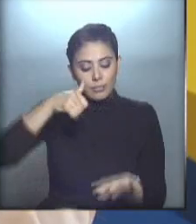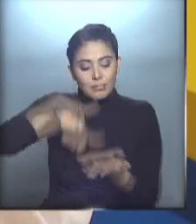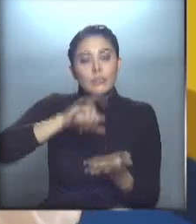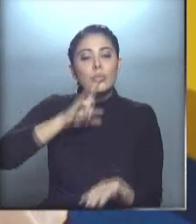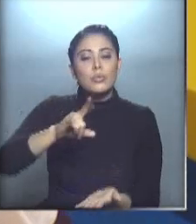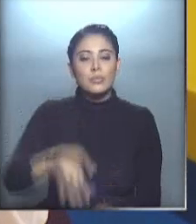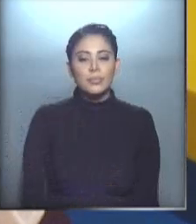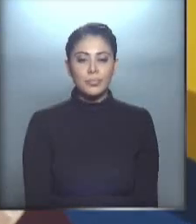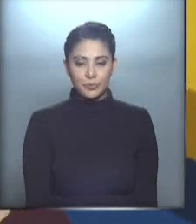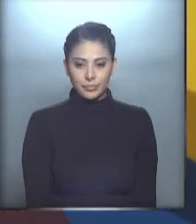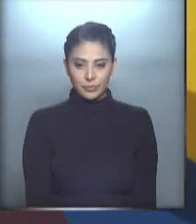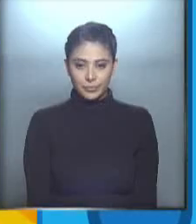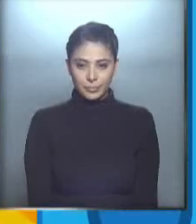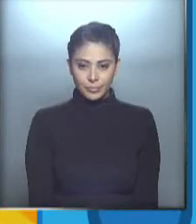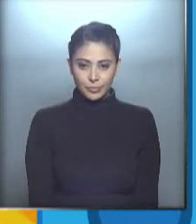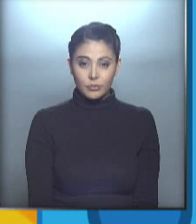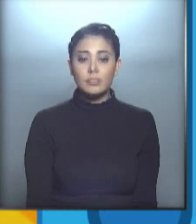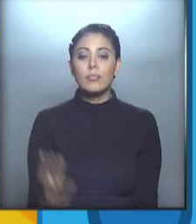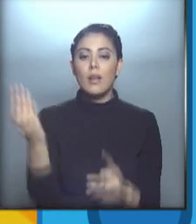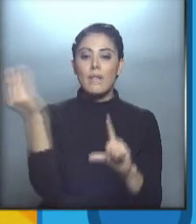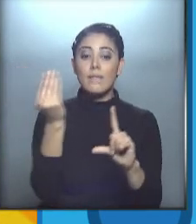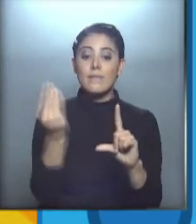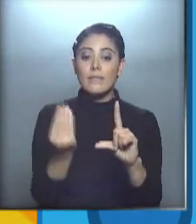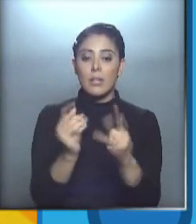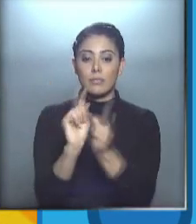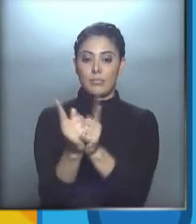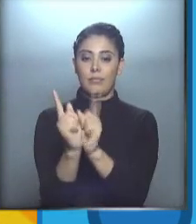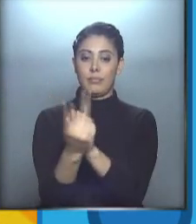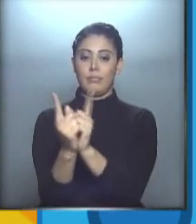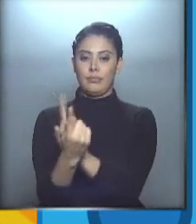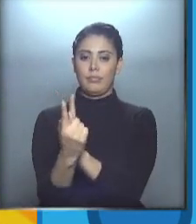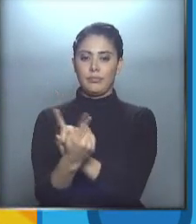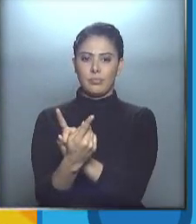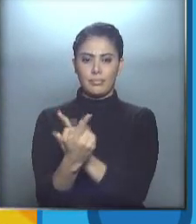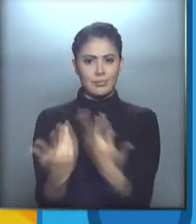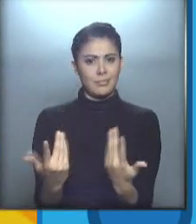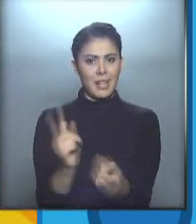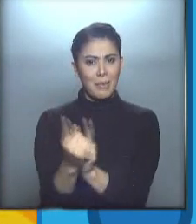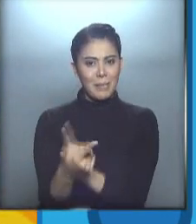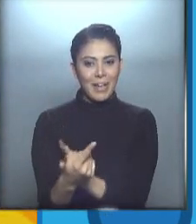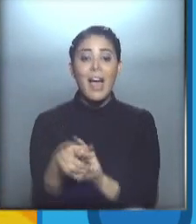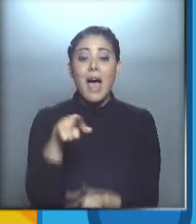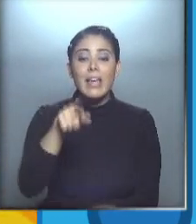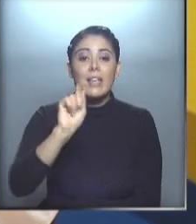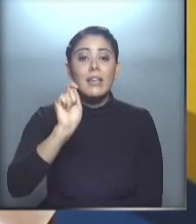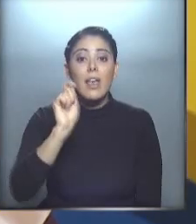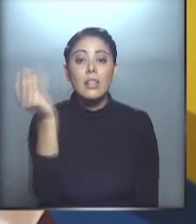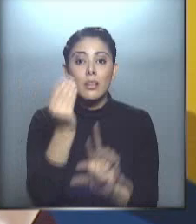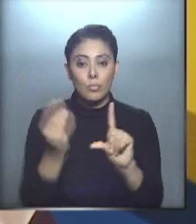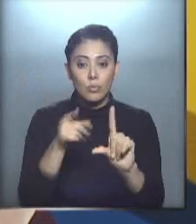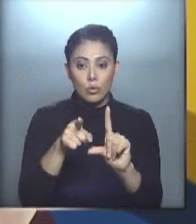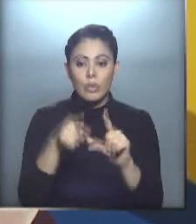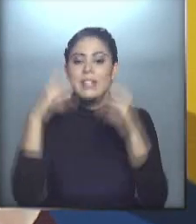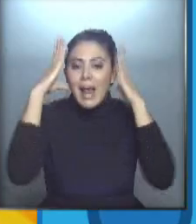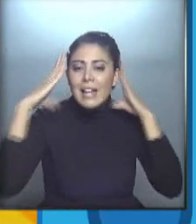botón! ¿Qué? ¡Uy, uy, uy! ¡Apa, epa! No se decide. ¡Ay, ay, ay! Las opciones